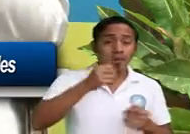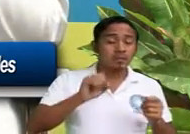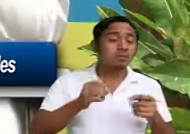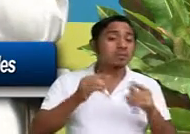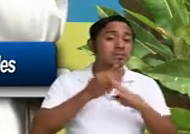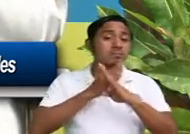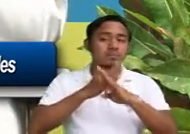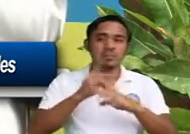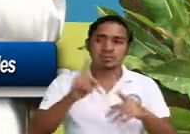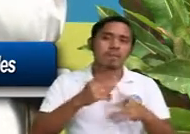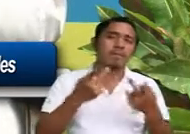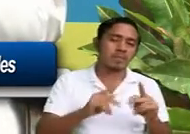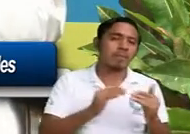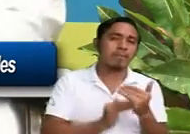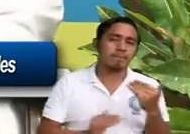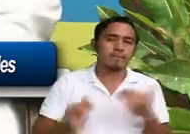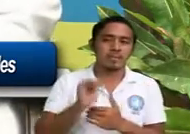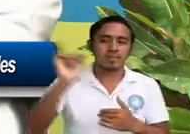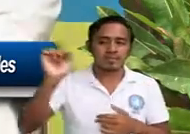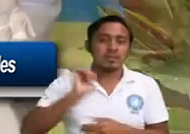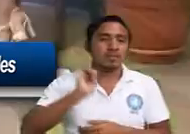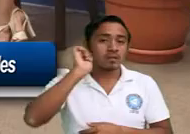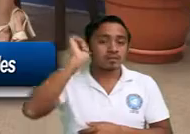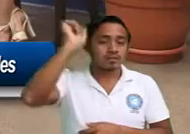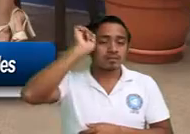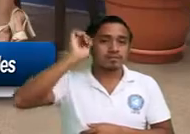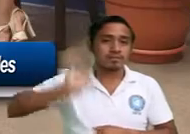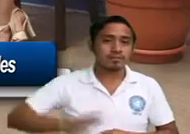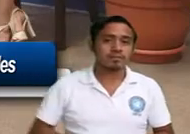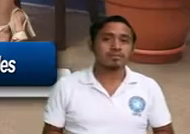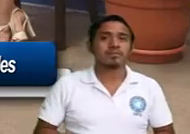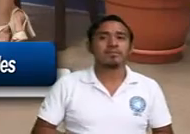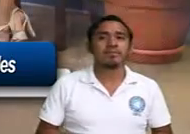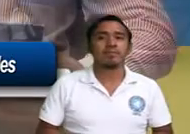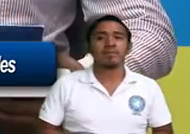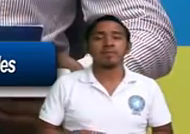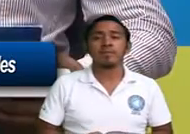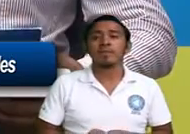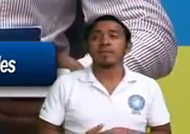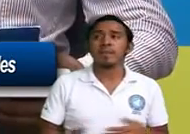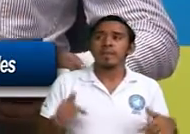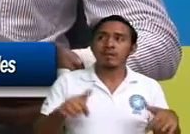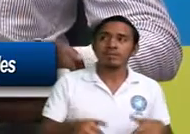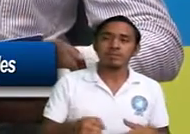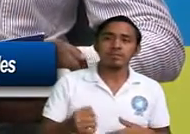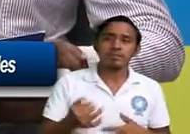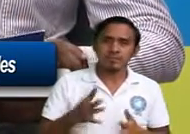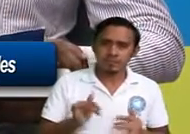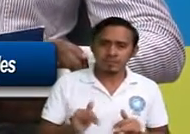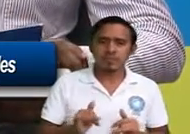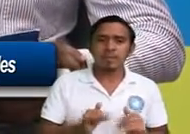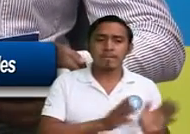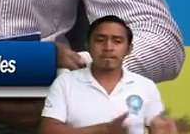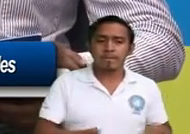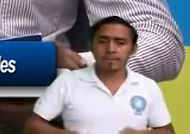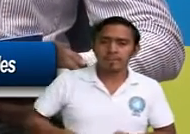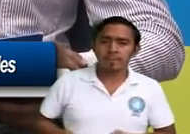es un poco más frecuente a edades adultas. Ya, ahora, me imagino que cuando hay un embarazo